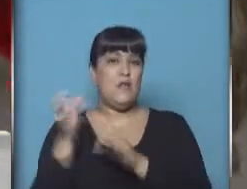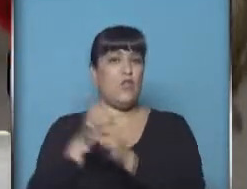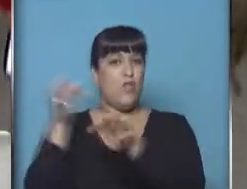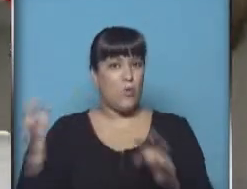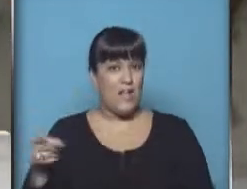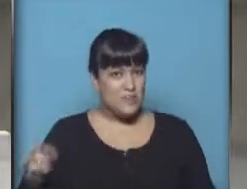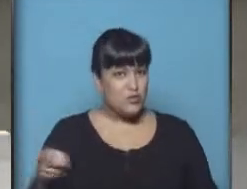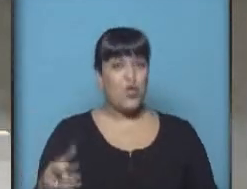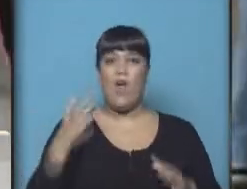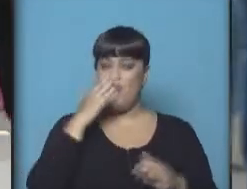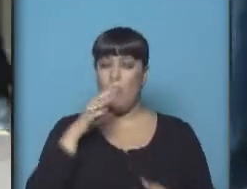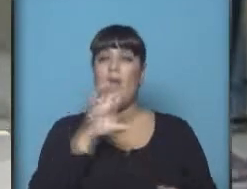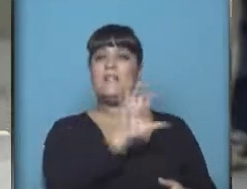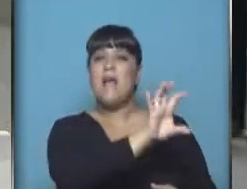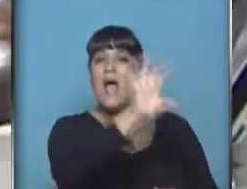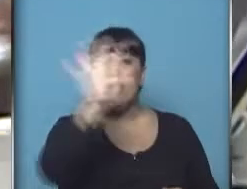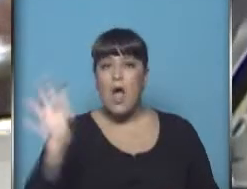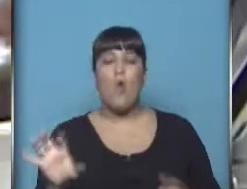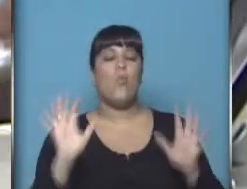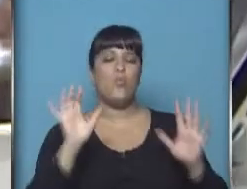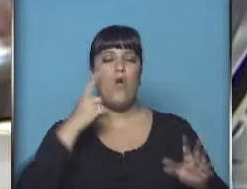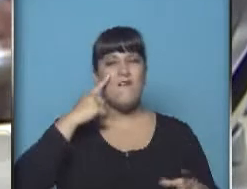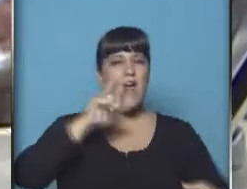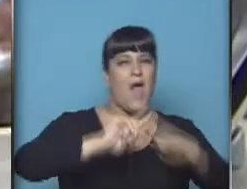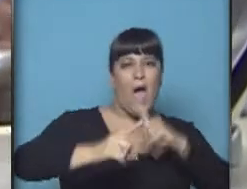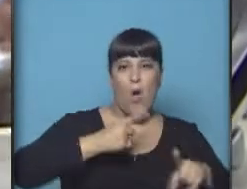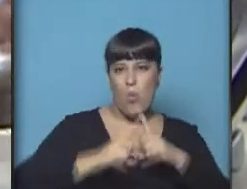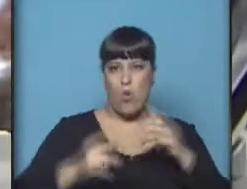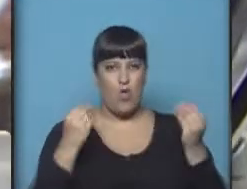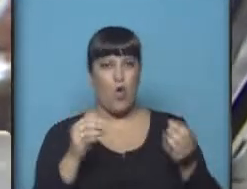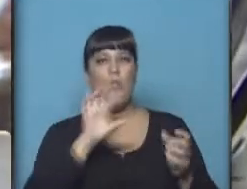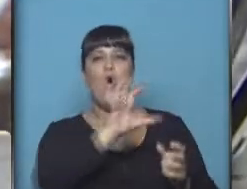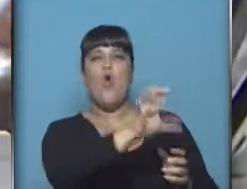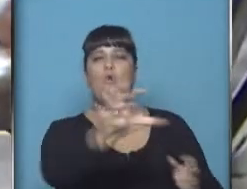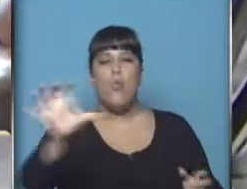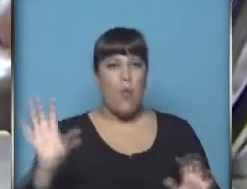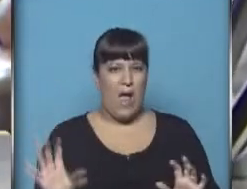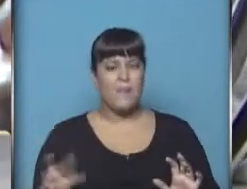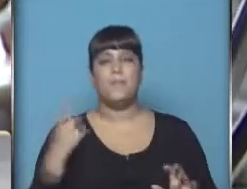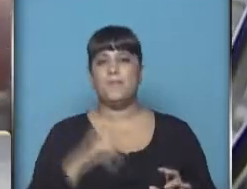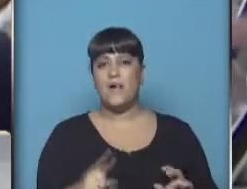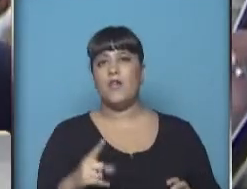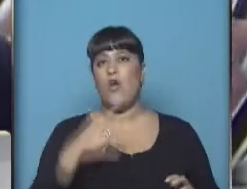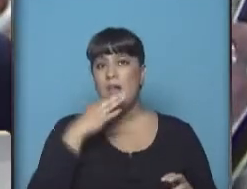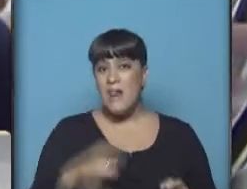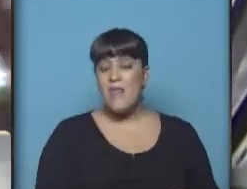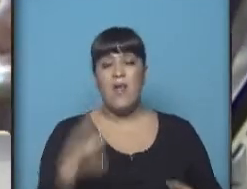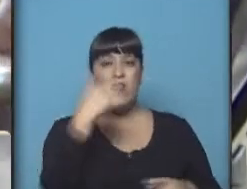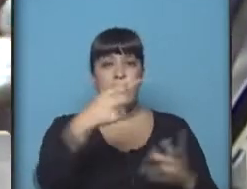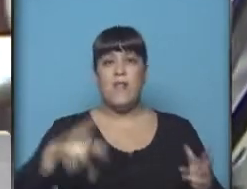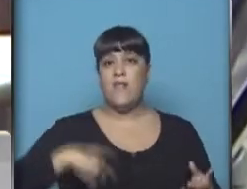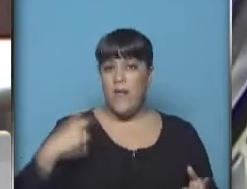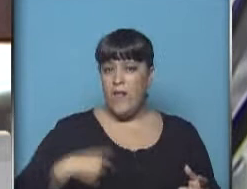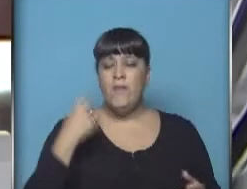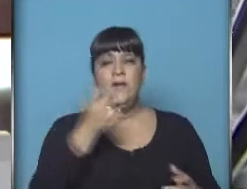cada distrito en particular busca sus acuerdos locales. Lo cierto es que desde diferentes gremios, en el caso